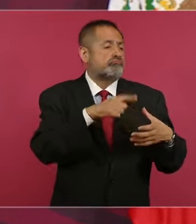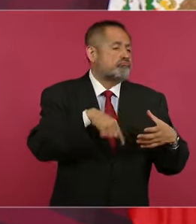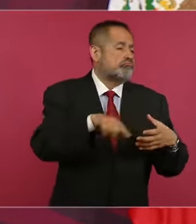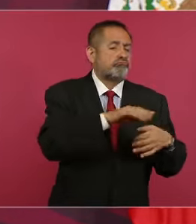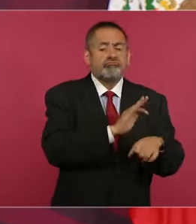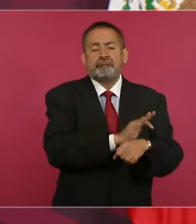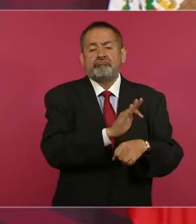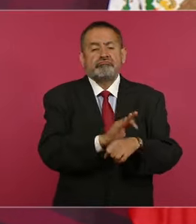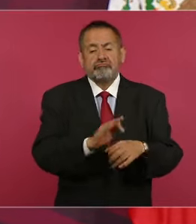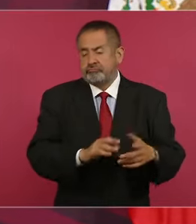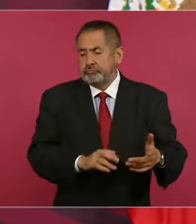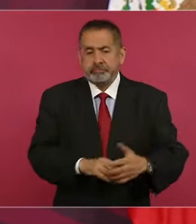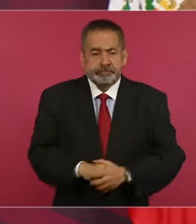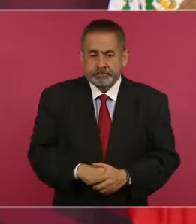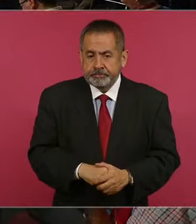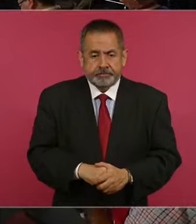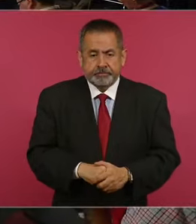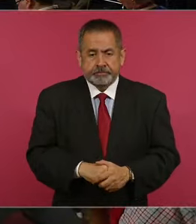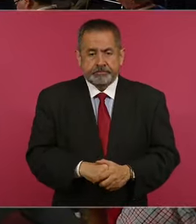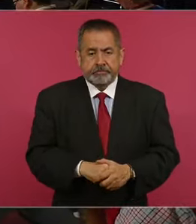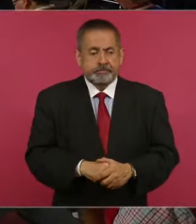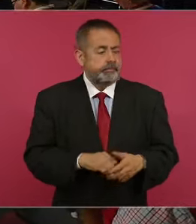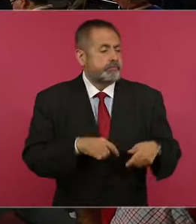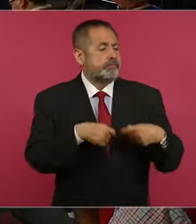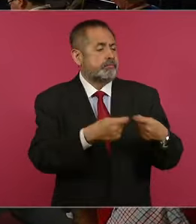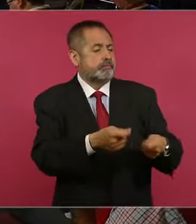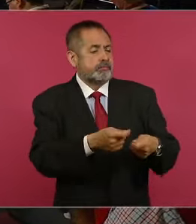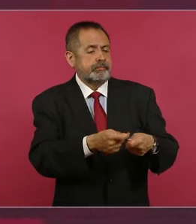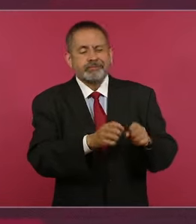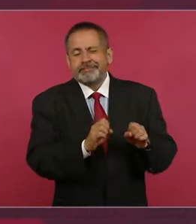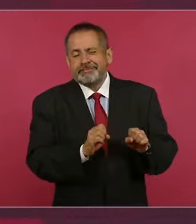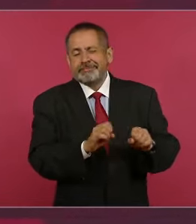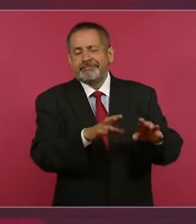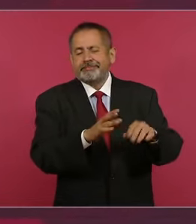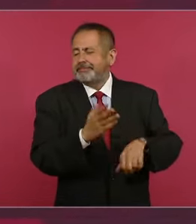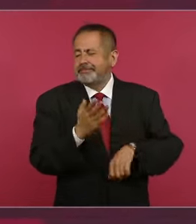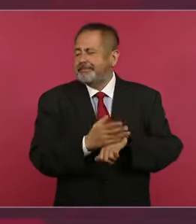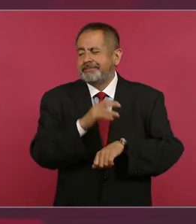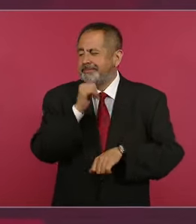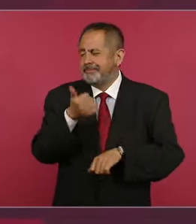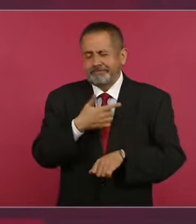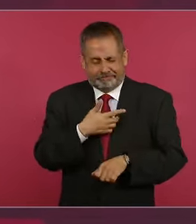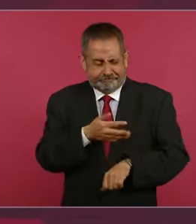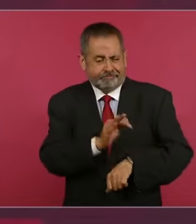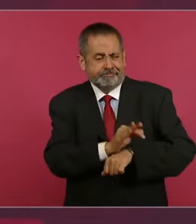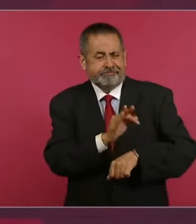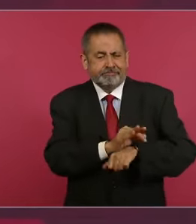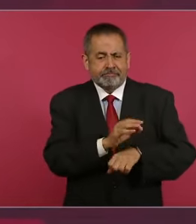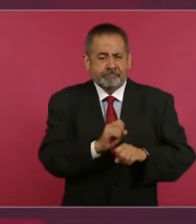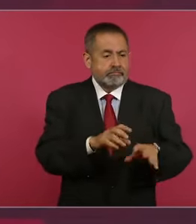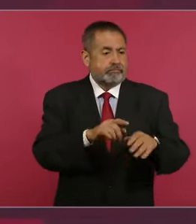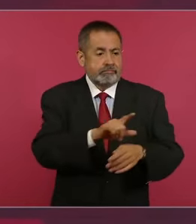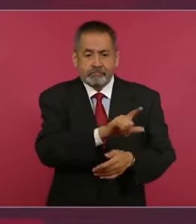dando, otorgando impunidad a delincuentes